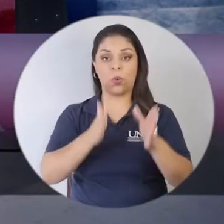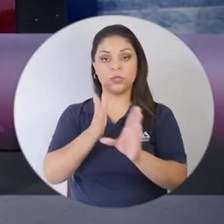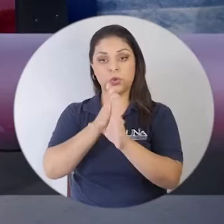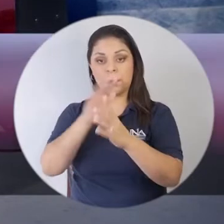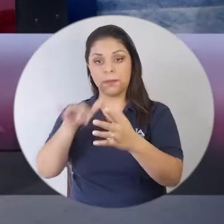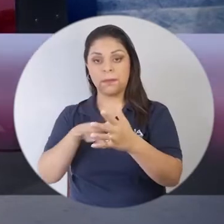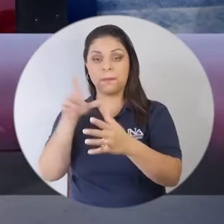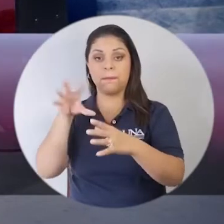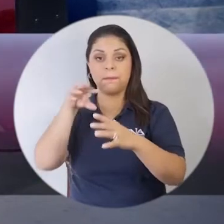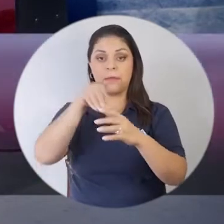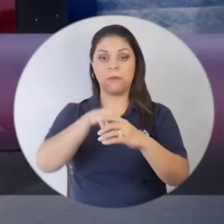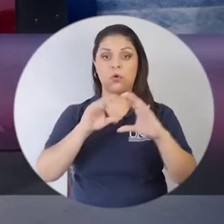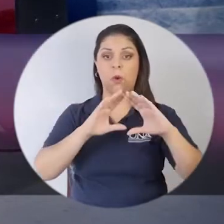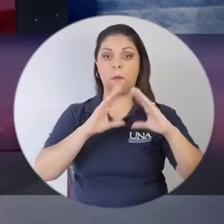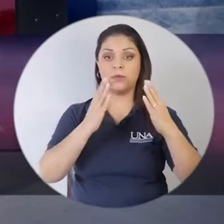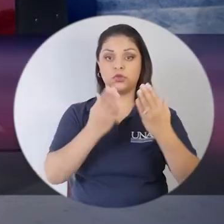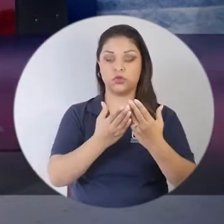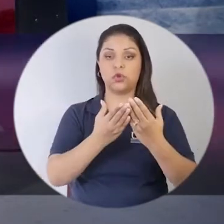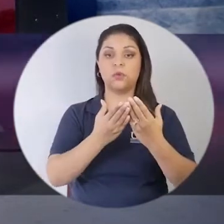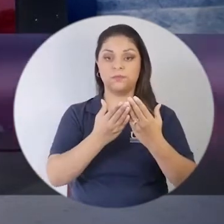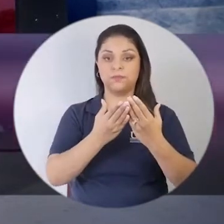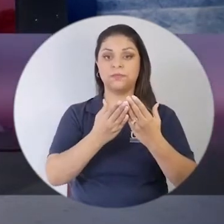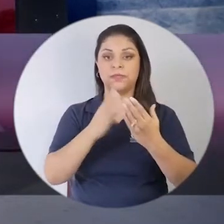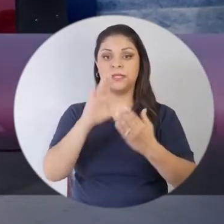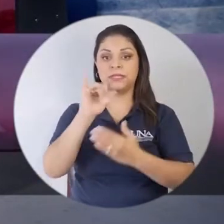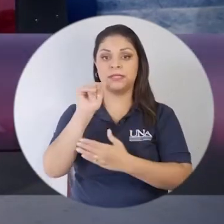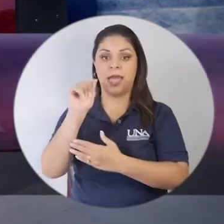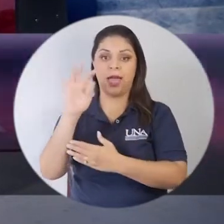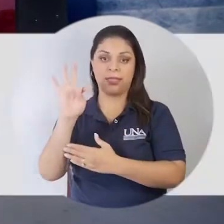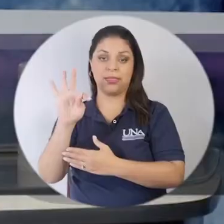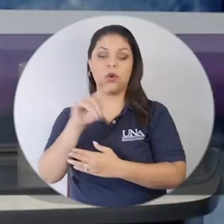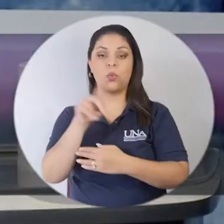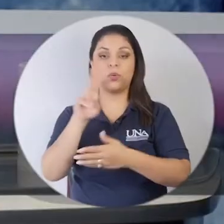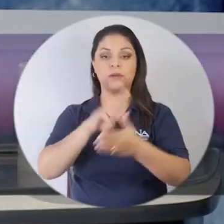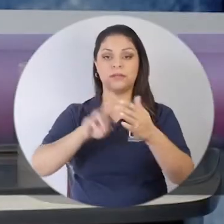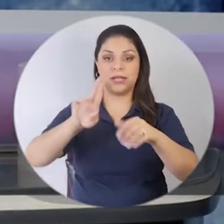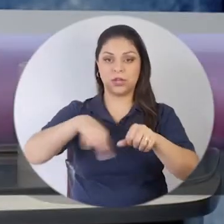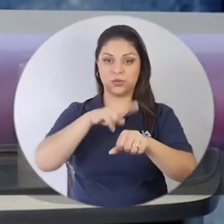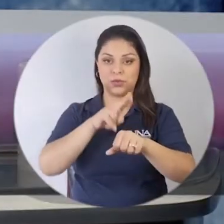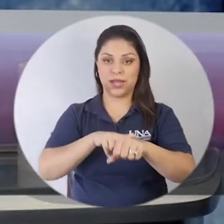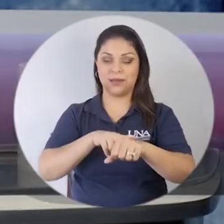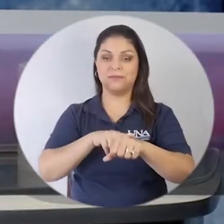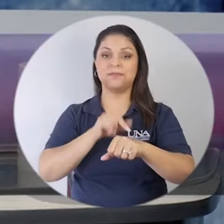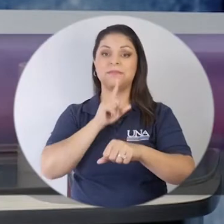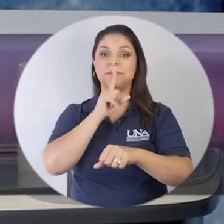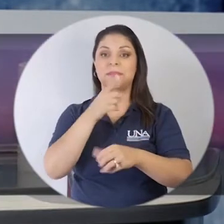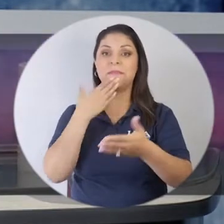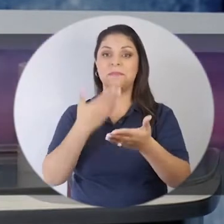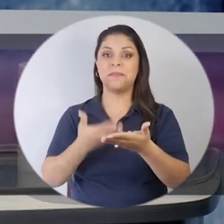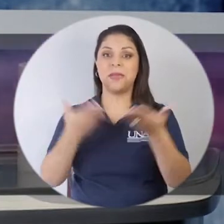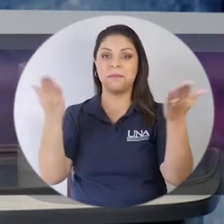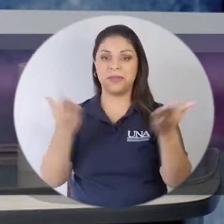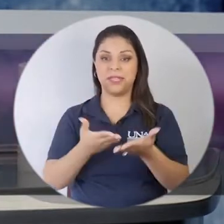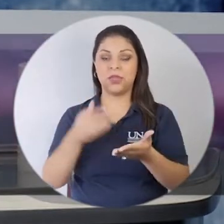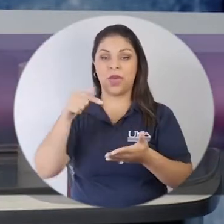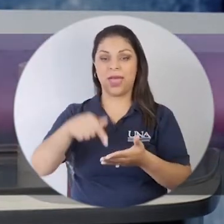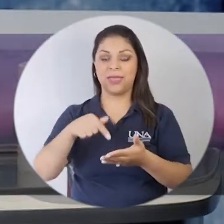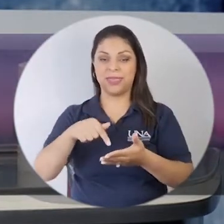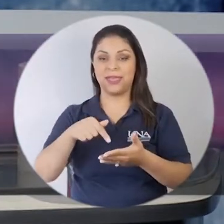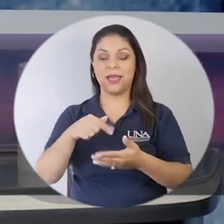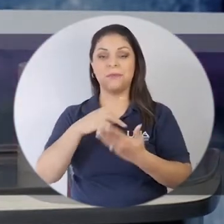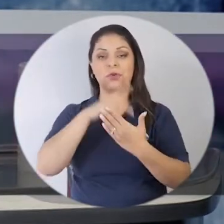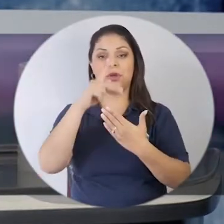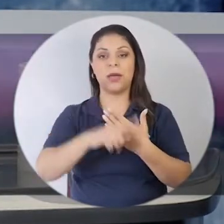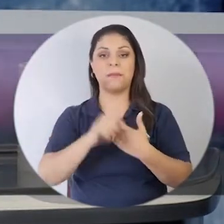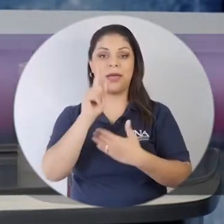Institucional para la Accesibilidad y la Discapacidad, CIAT, de la Universidad Nacional. Bienvenida a Una Mirada. Muchas gracias, doña Maribel, por la invitación y el